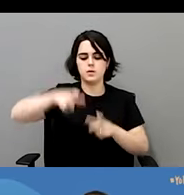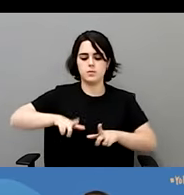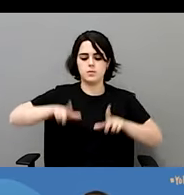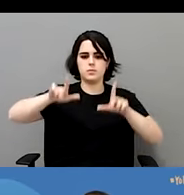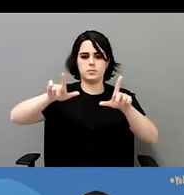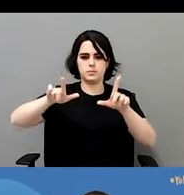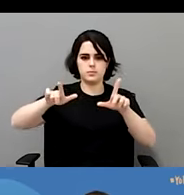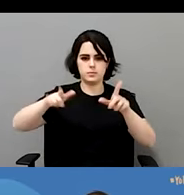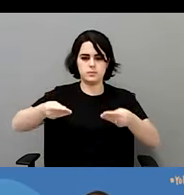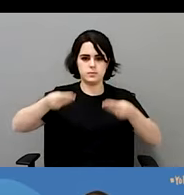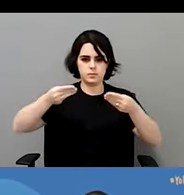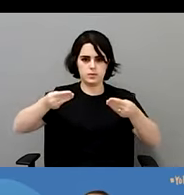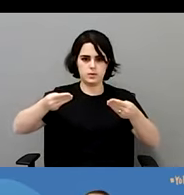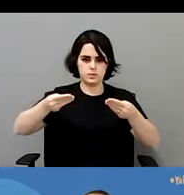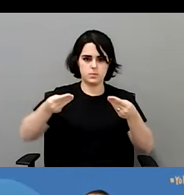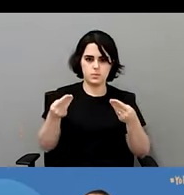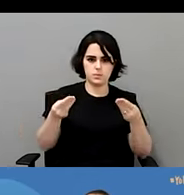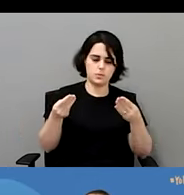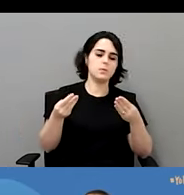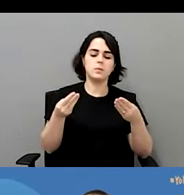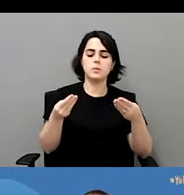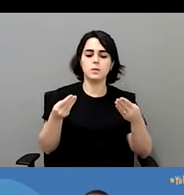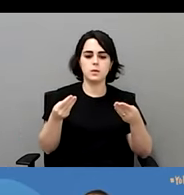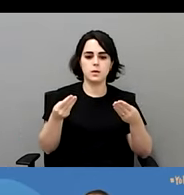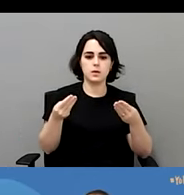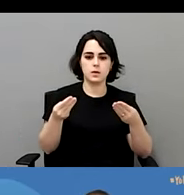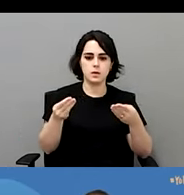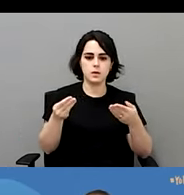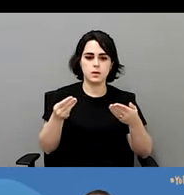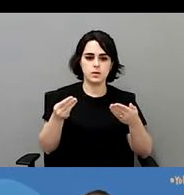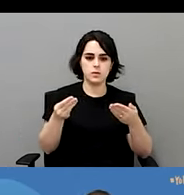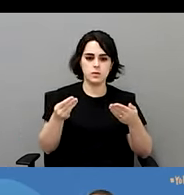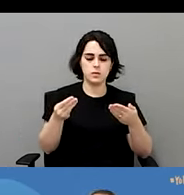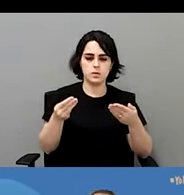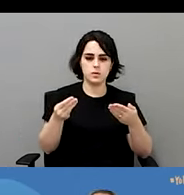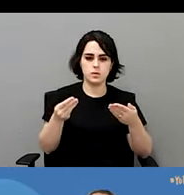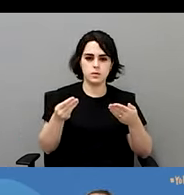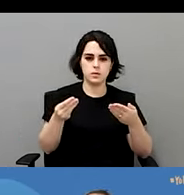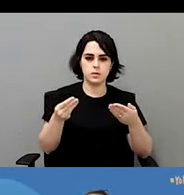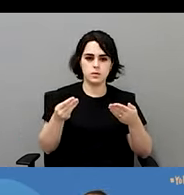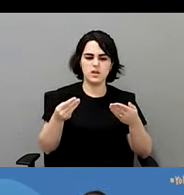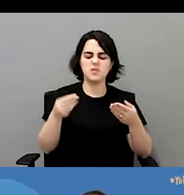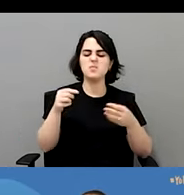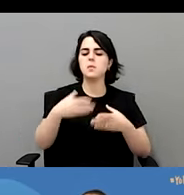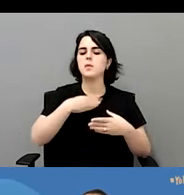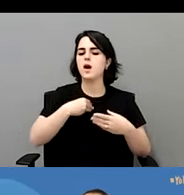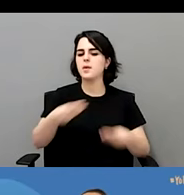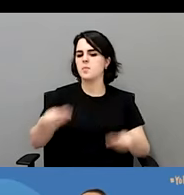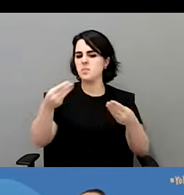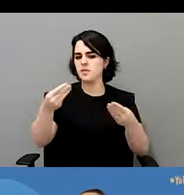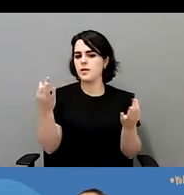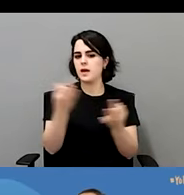de vida independiente, vivir como acabo de mencionar. Para que